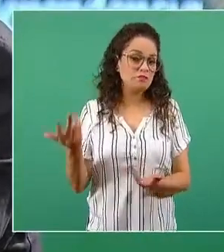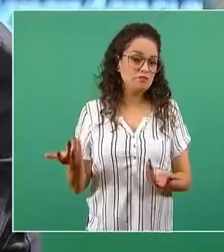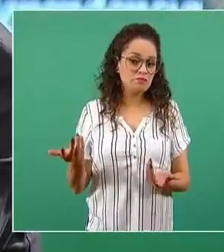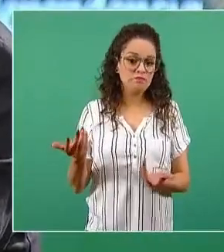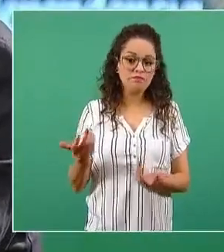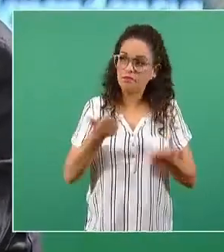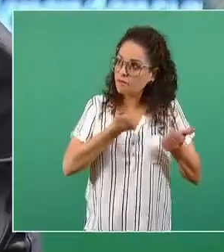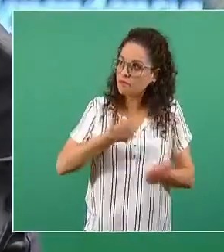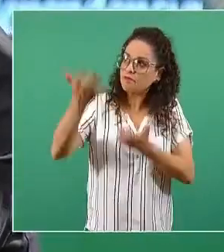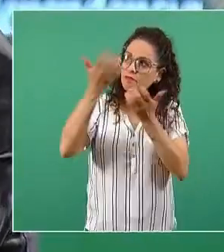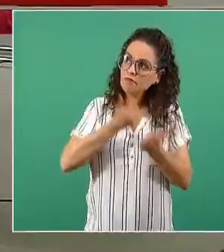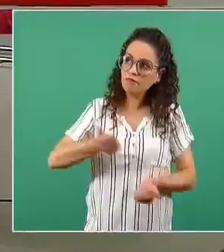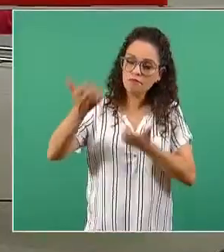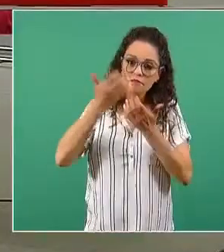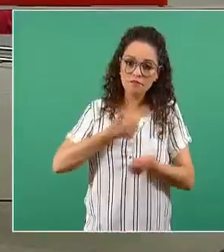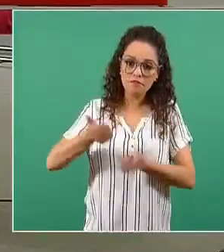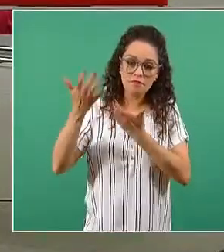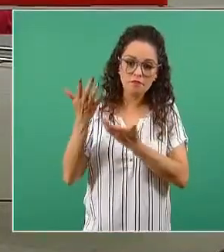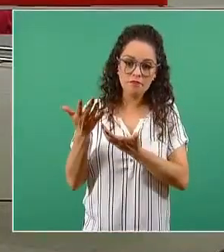importaciones,